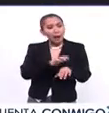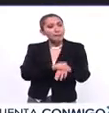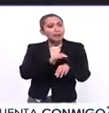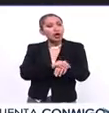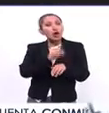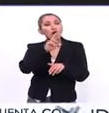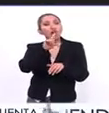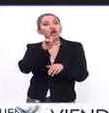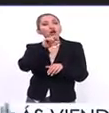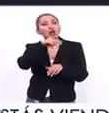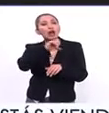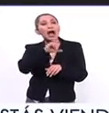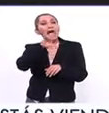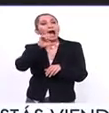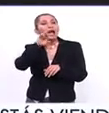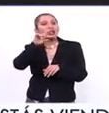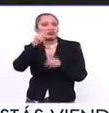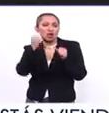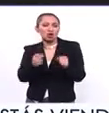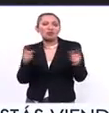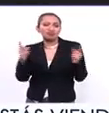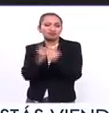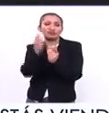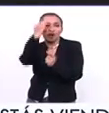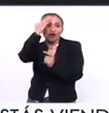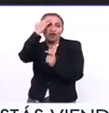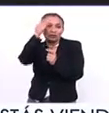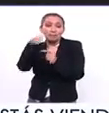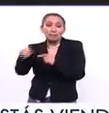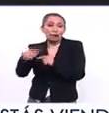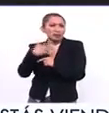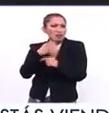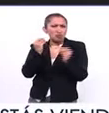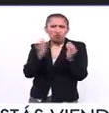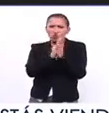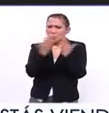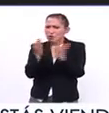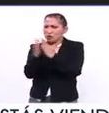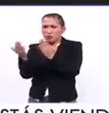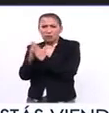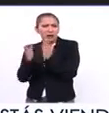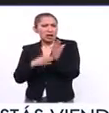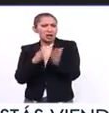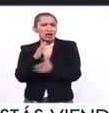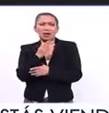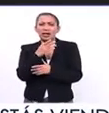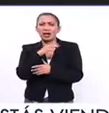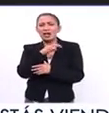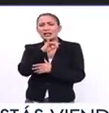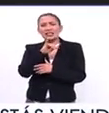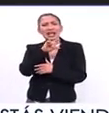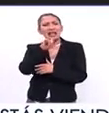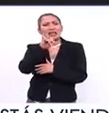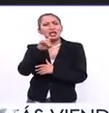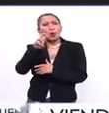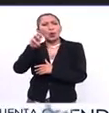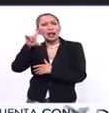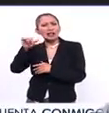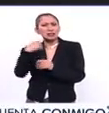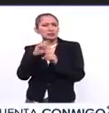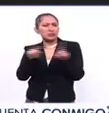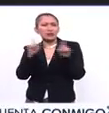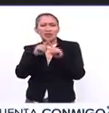de Leonora Carrington. Entonces seguramente pues, se han de haber conocido. Pero de él tiene muchísimo. Tiene de H.G. Wells, mucha ciencia